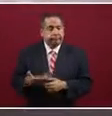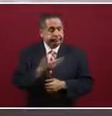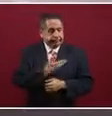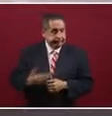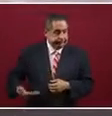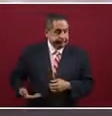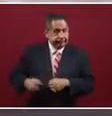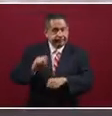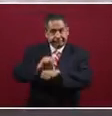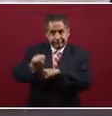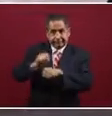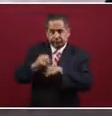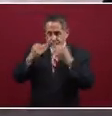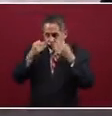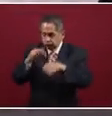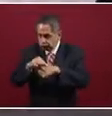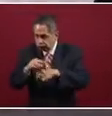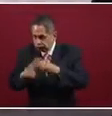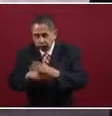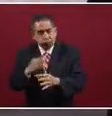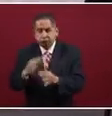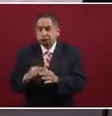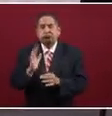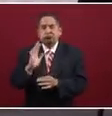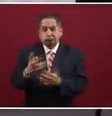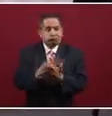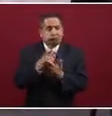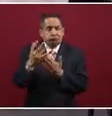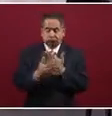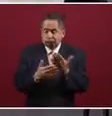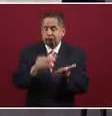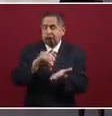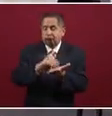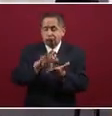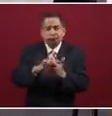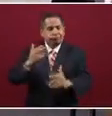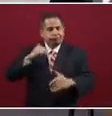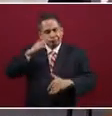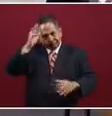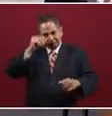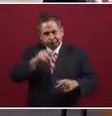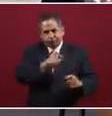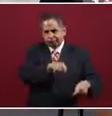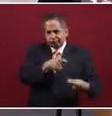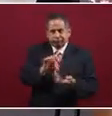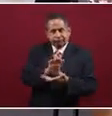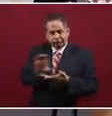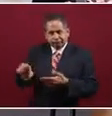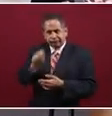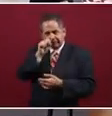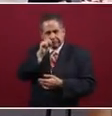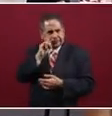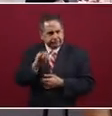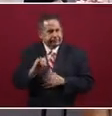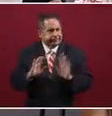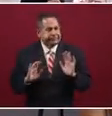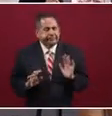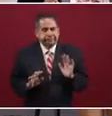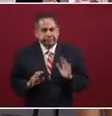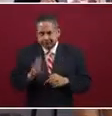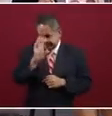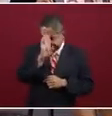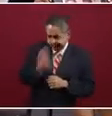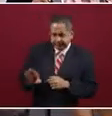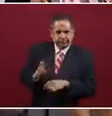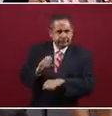El Salvador. Ese es el primer proyecto que se deriva de esto y de las gestiones de Salvador, claro está, directamente con